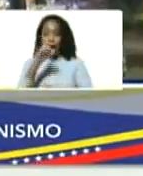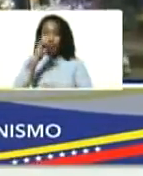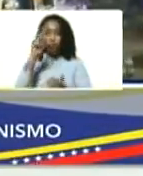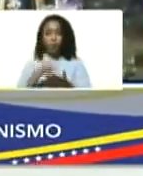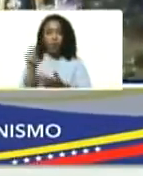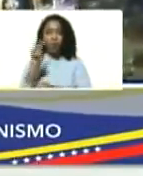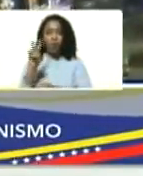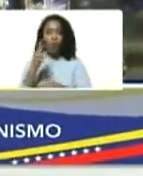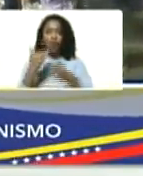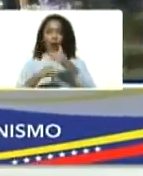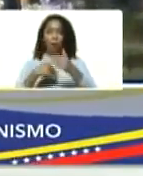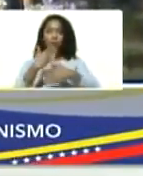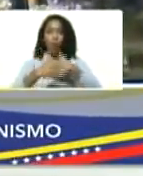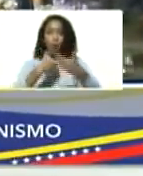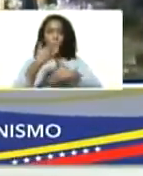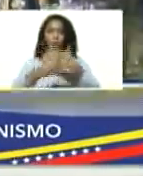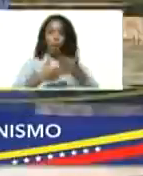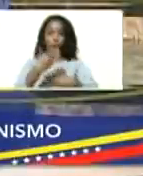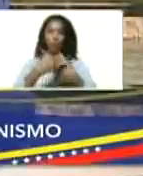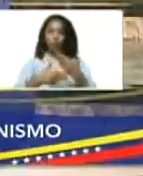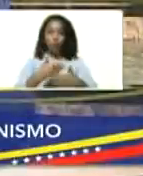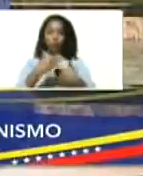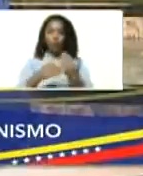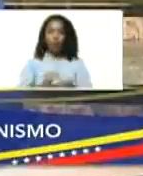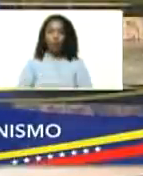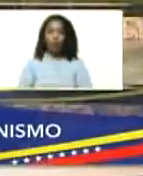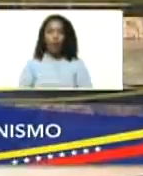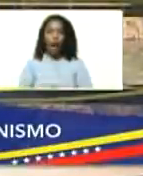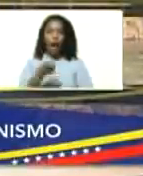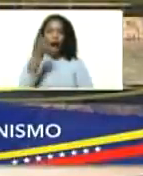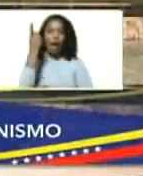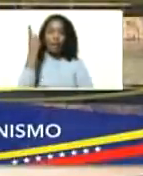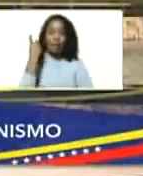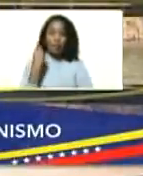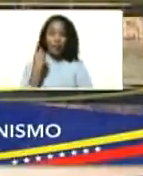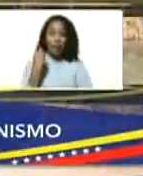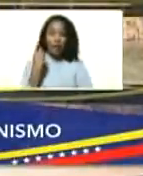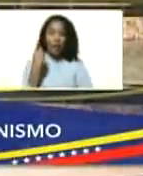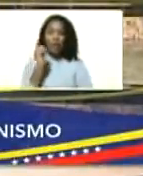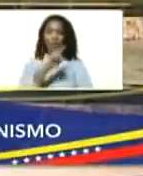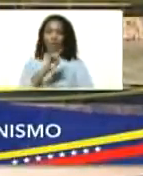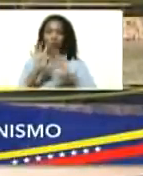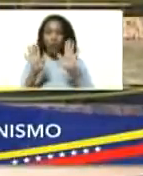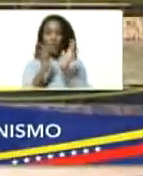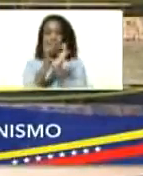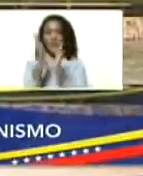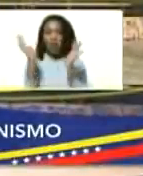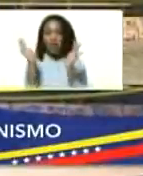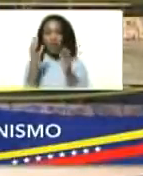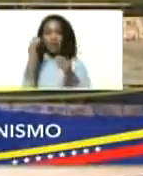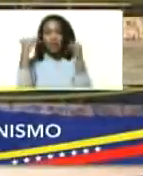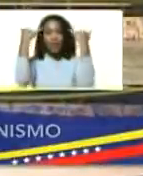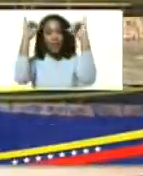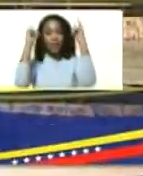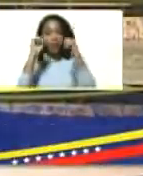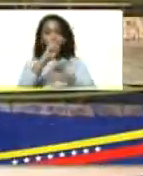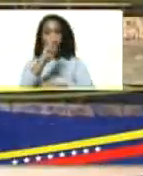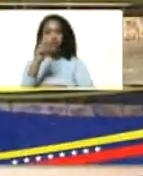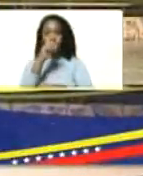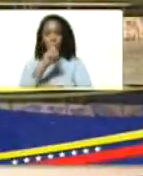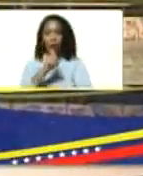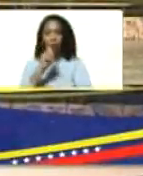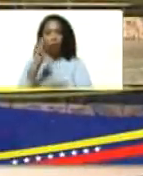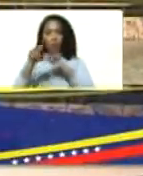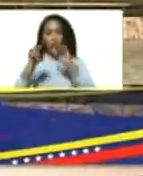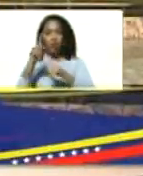va transitando ayer fue 19 de abril se conmemoraron los 212